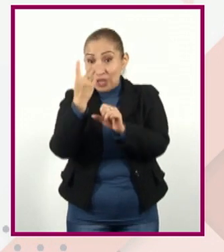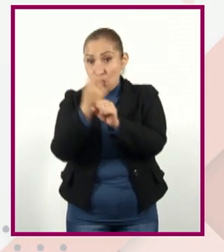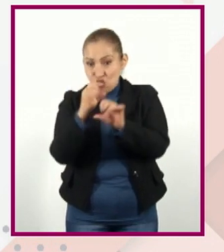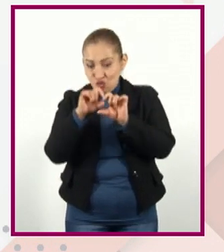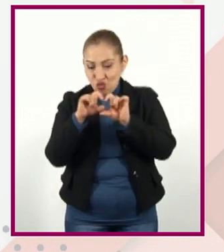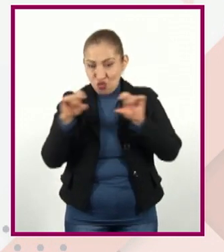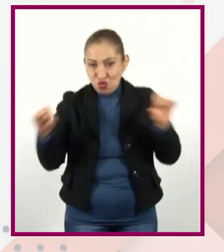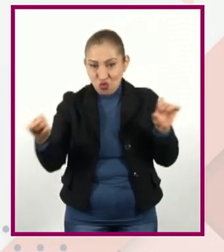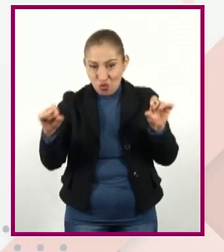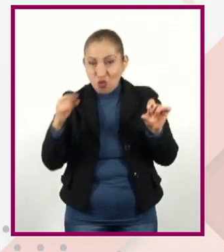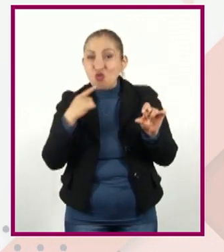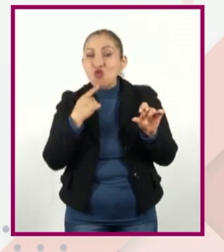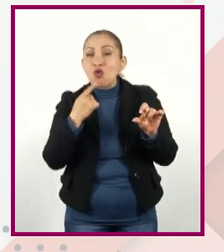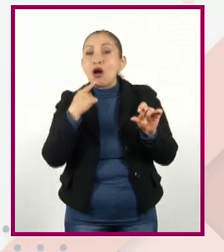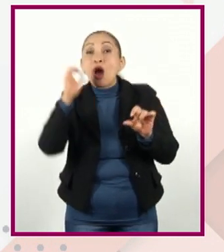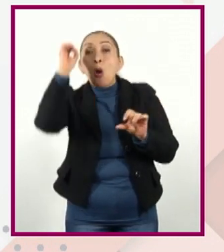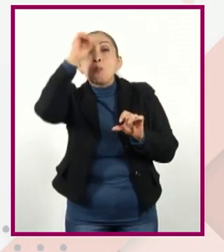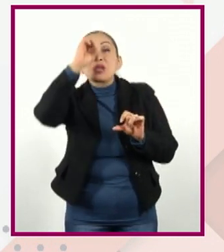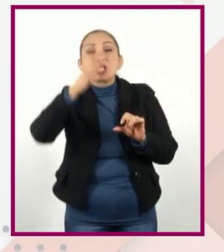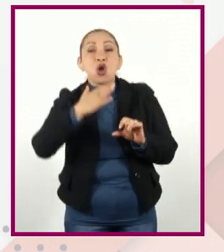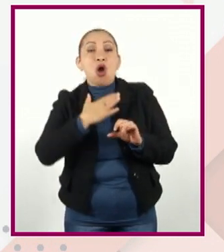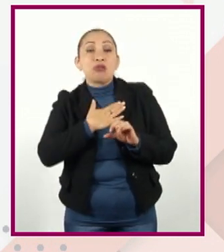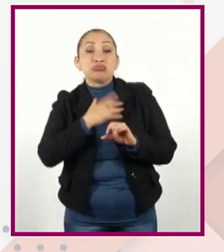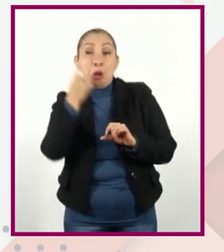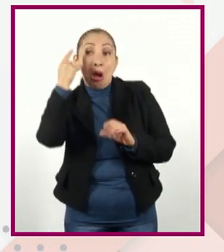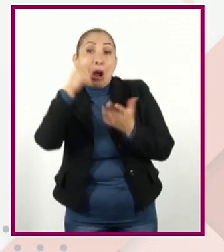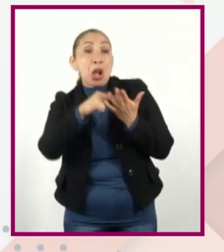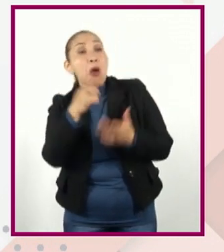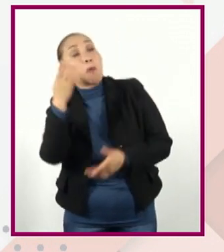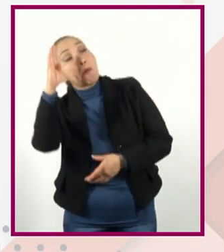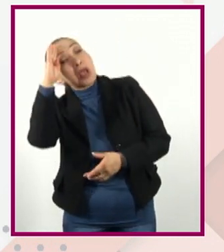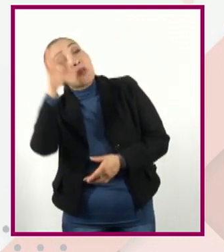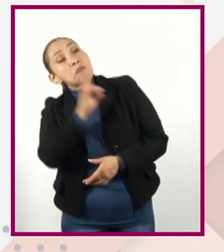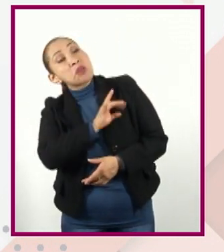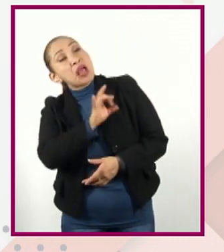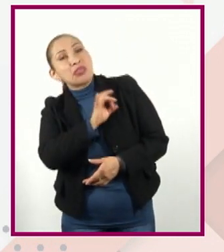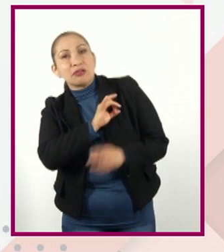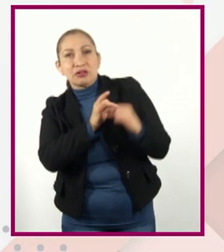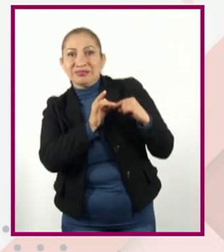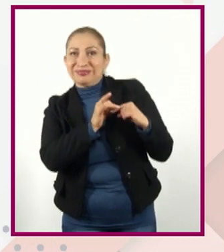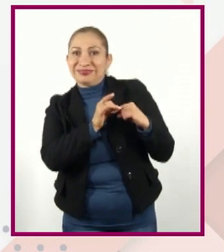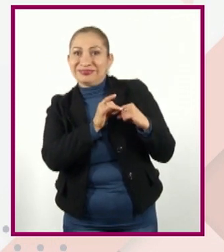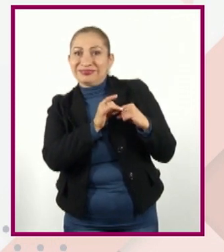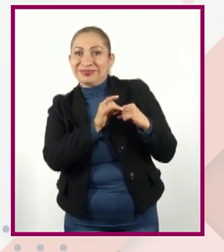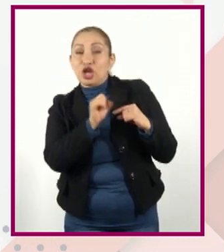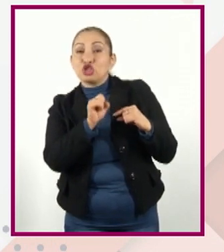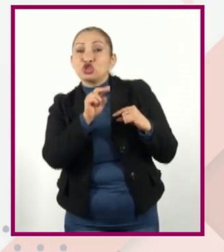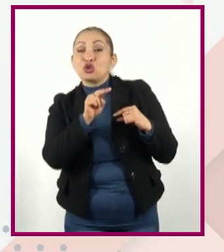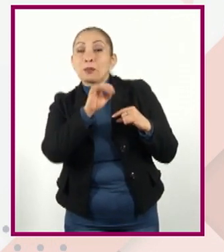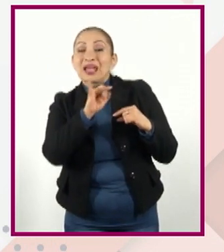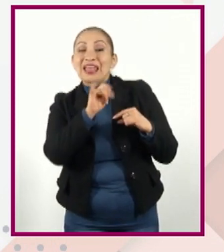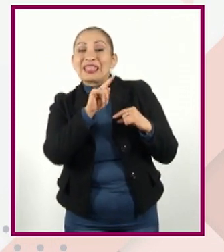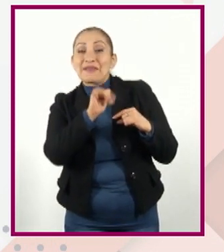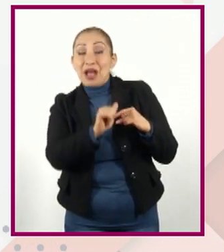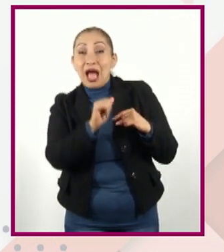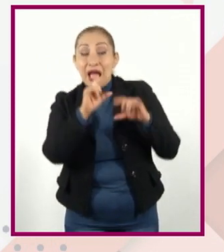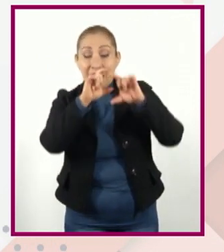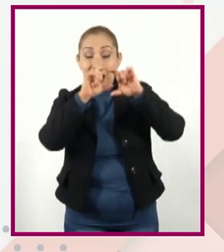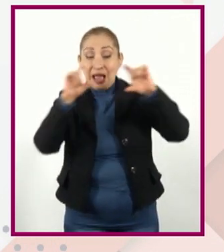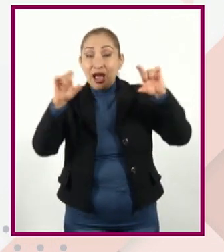segunda menciona una opinión, por lo tanto, es subjetiva. La lectura crítica de una nota